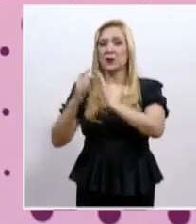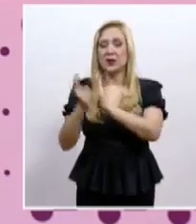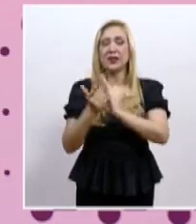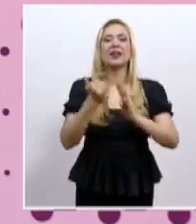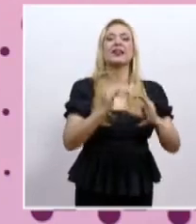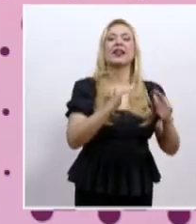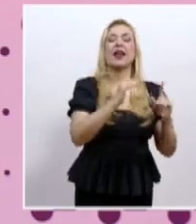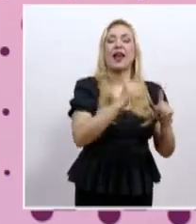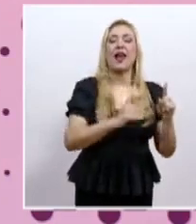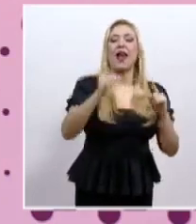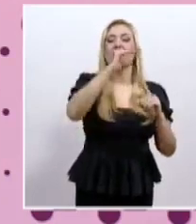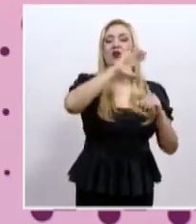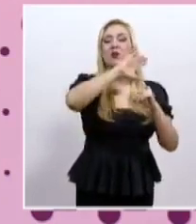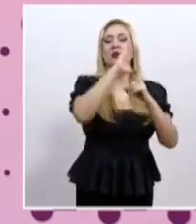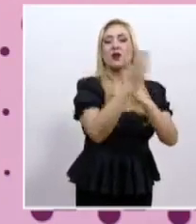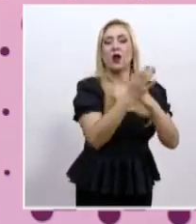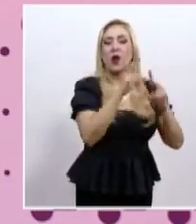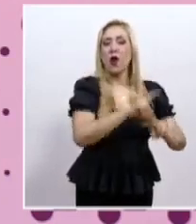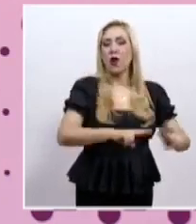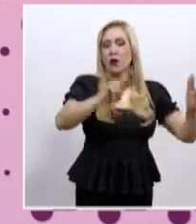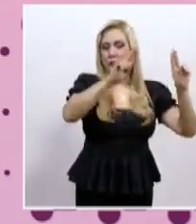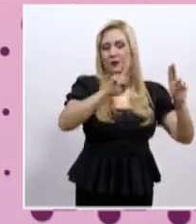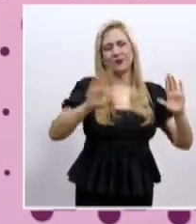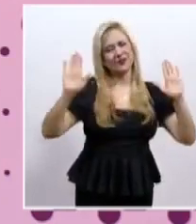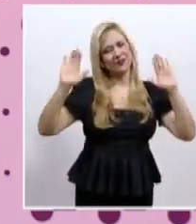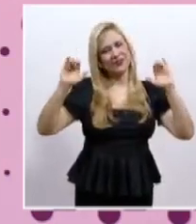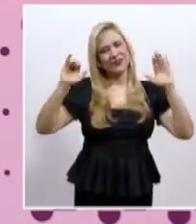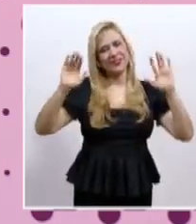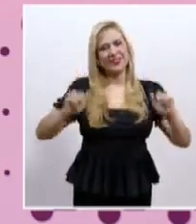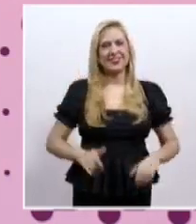del Alto Comisionado de las Naciones Unidas para los Derechos Humanos. Hasta la próxima.